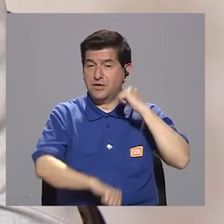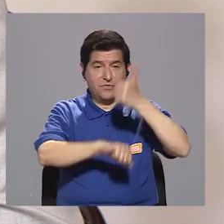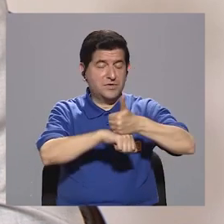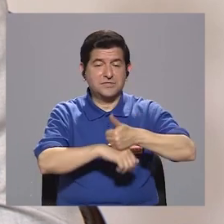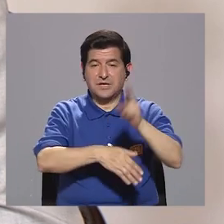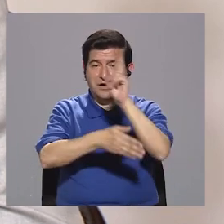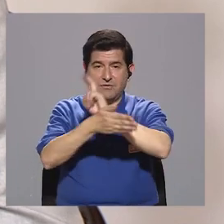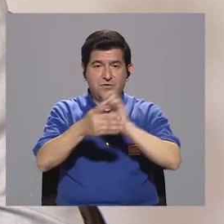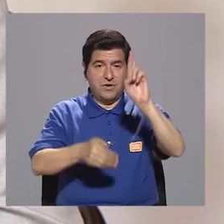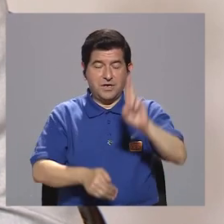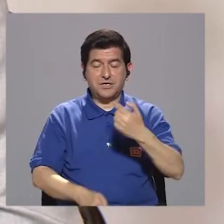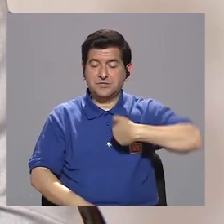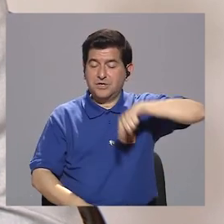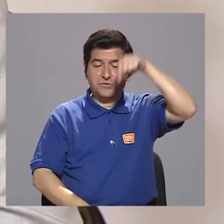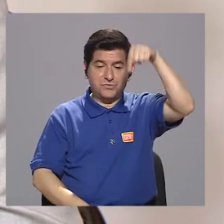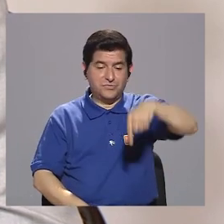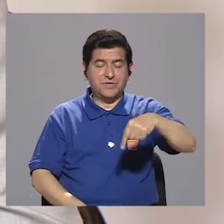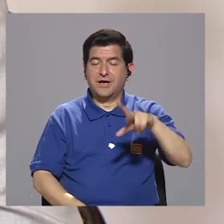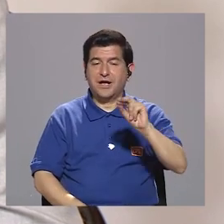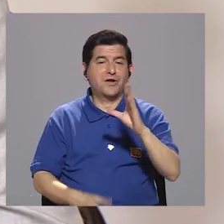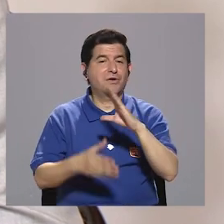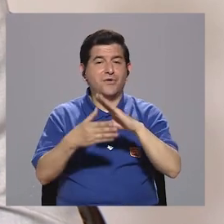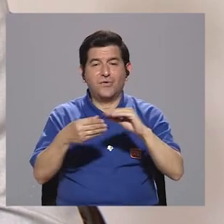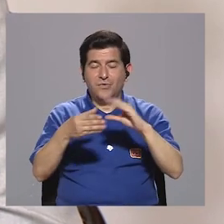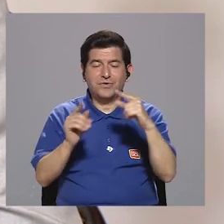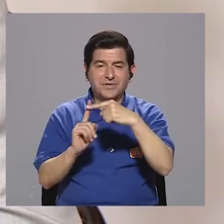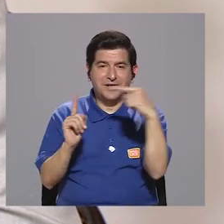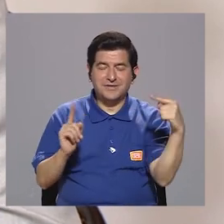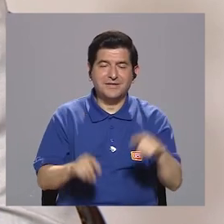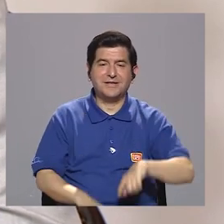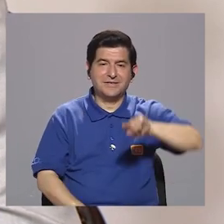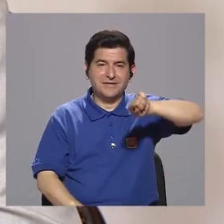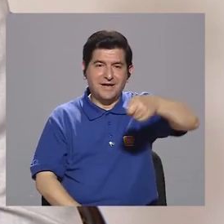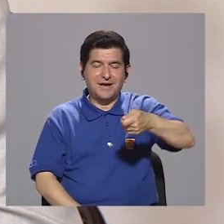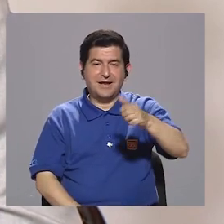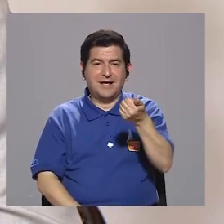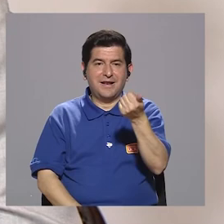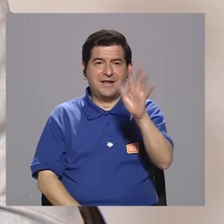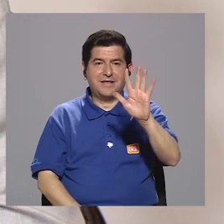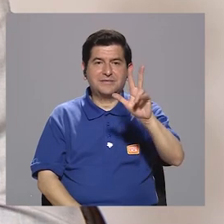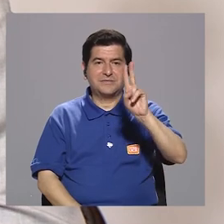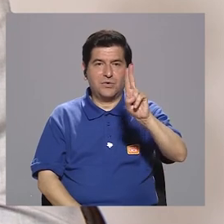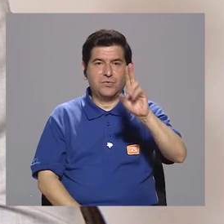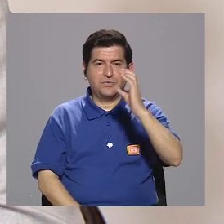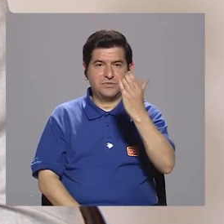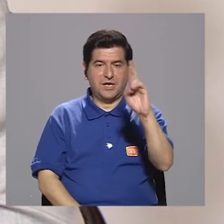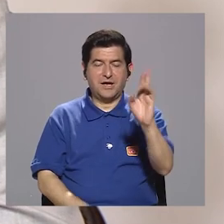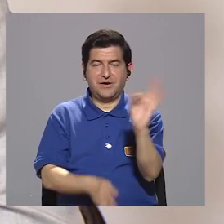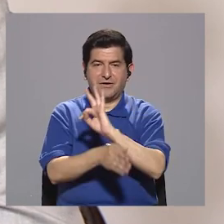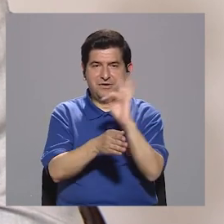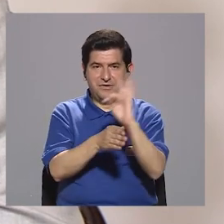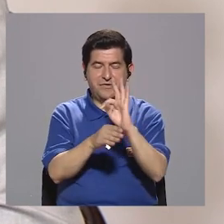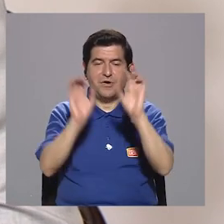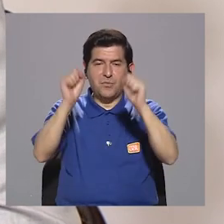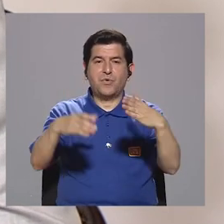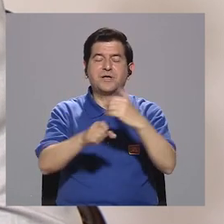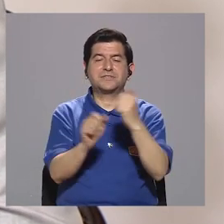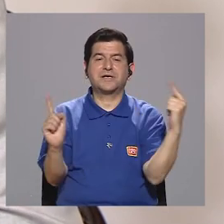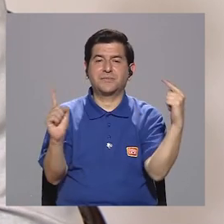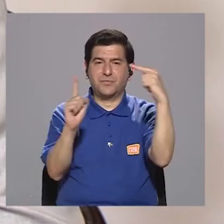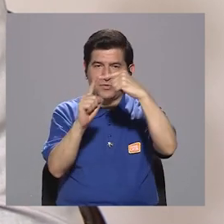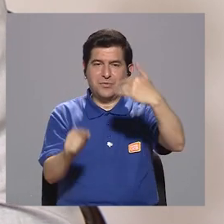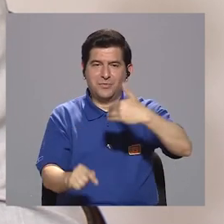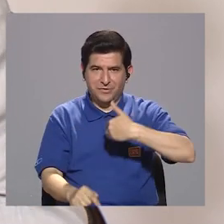Rica, nosotros no estaríamos acá contando desde el Canal 15 Universidad de Costa Rica que la televisión se puede hacer con